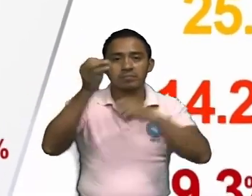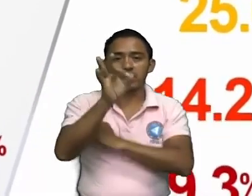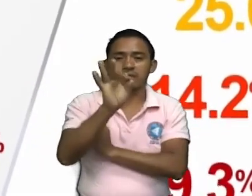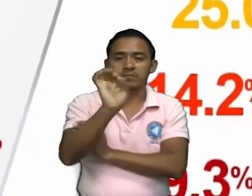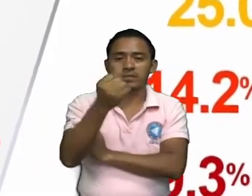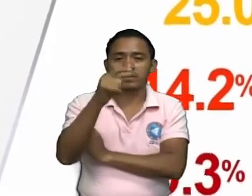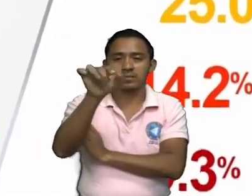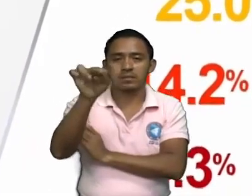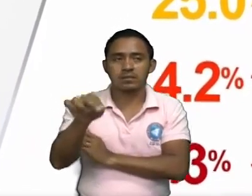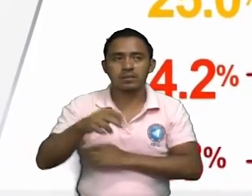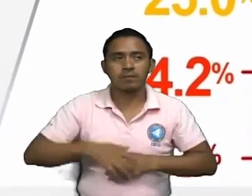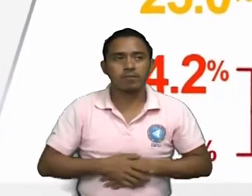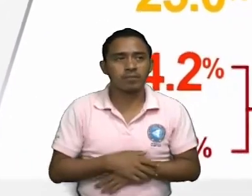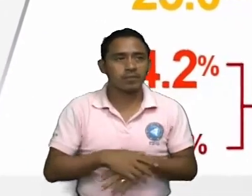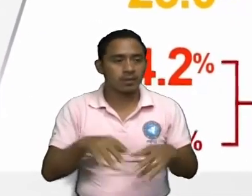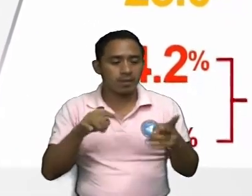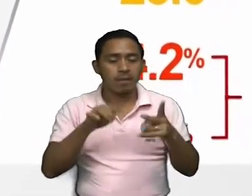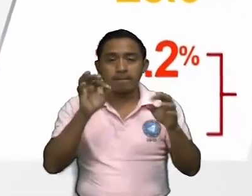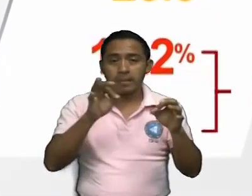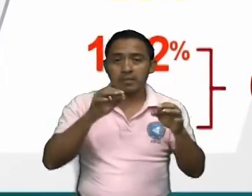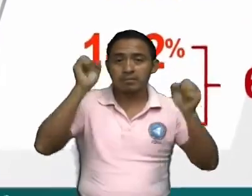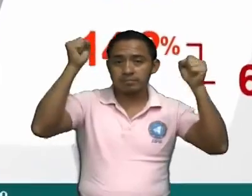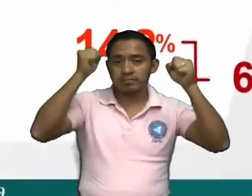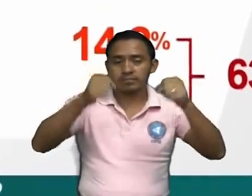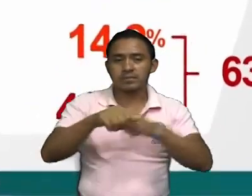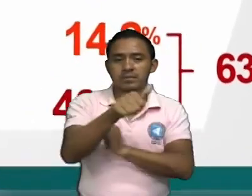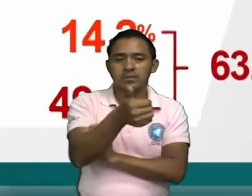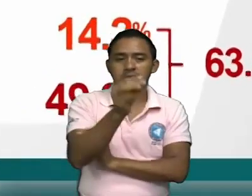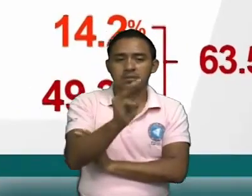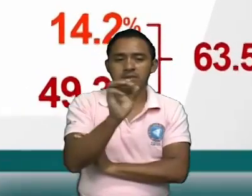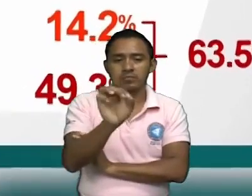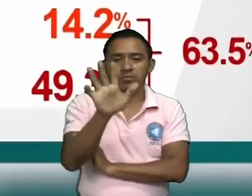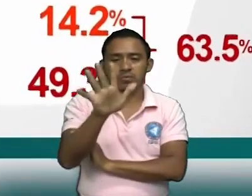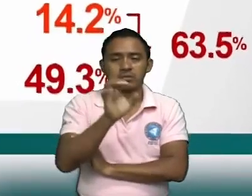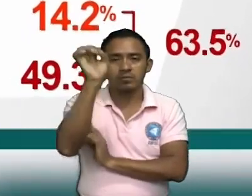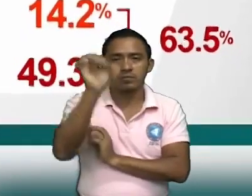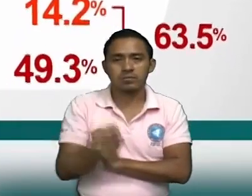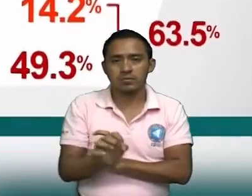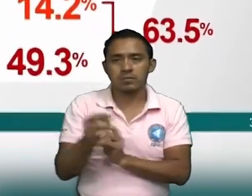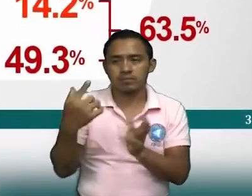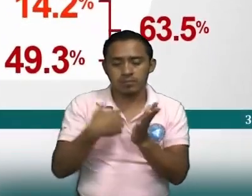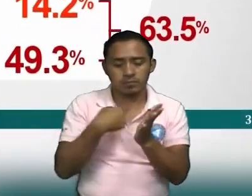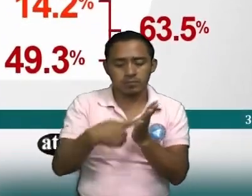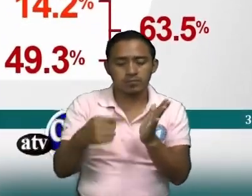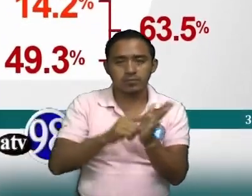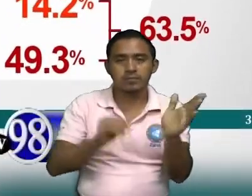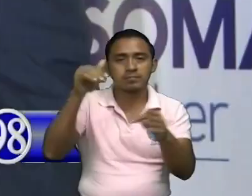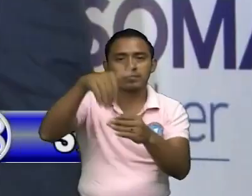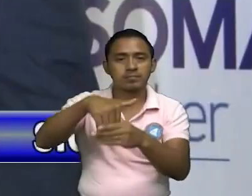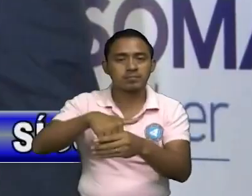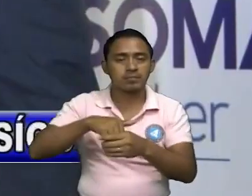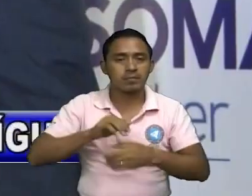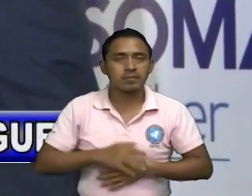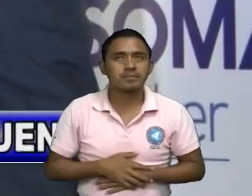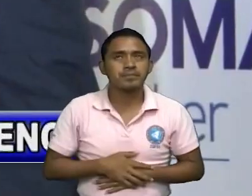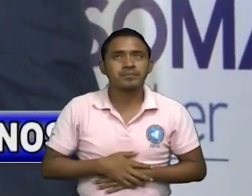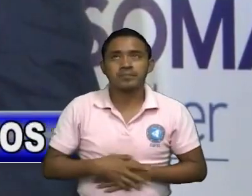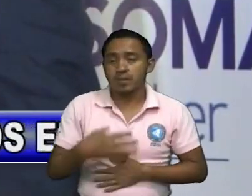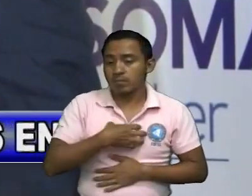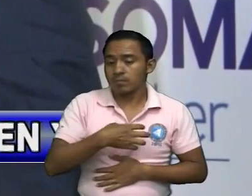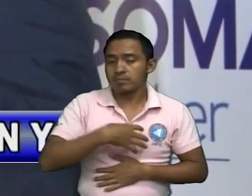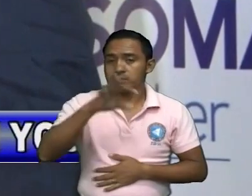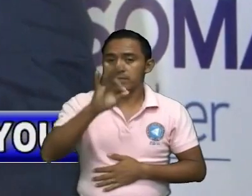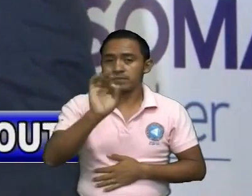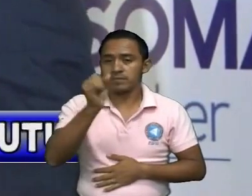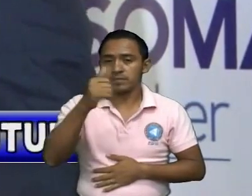Nacional ganaría los comicios con el 63.5% de los votos. Para el FSLN,